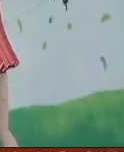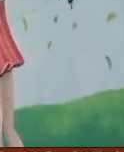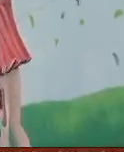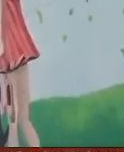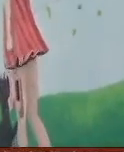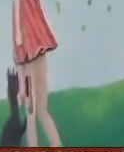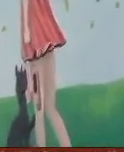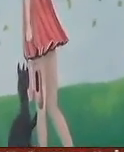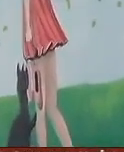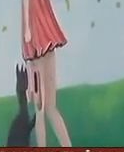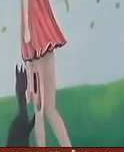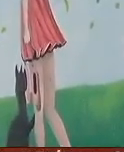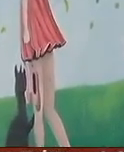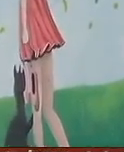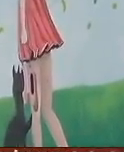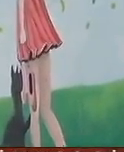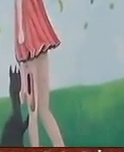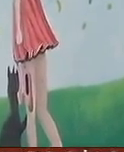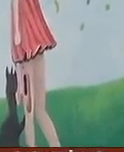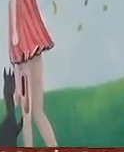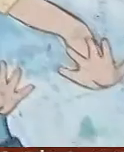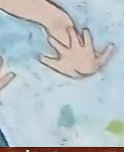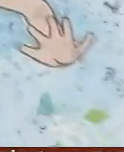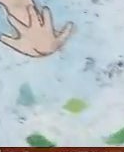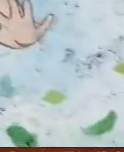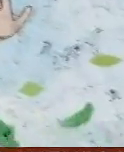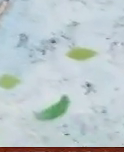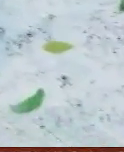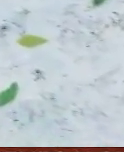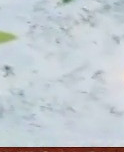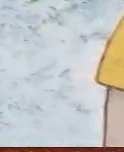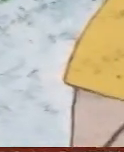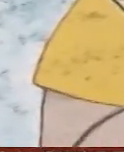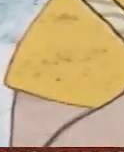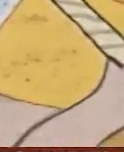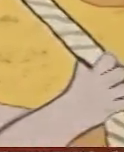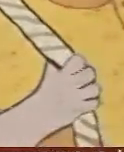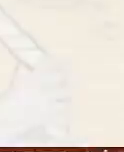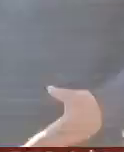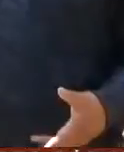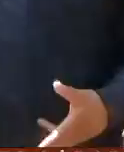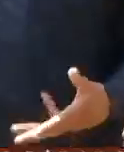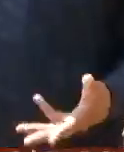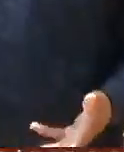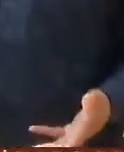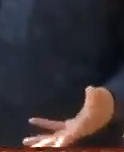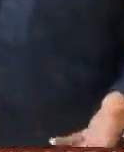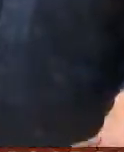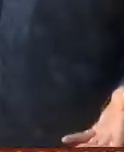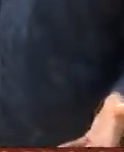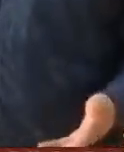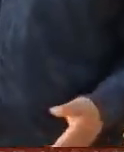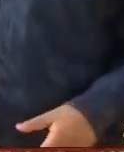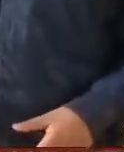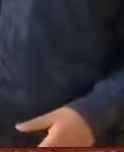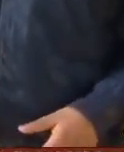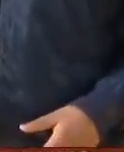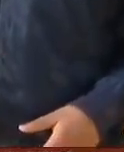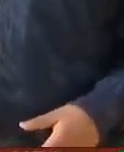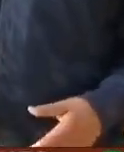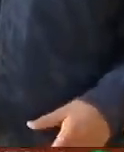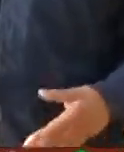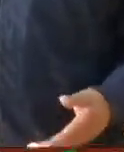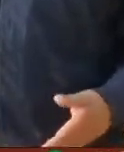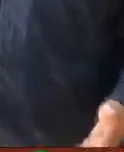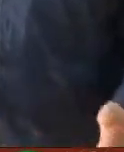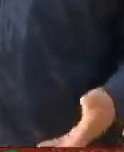haber concluido el proyecto, el mural no solo ha sido reconocido por las beneficiarias de la fundación. Yo creo que se llenó de vida el lugar